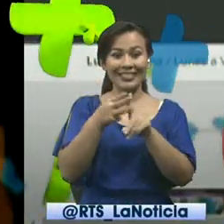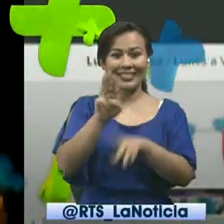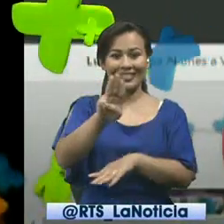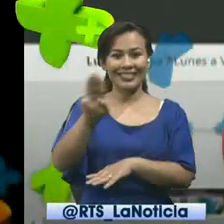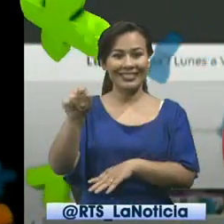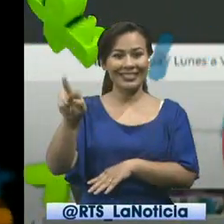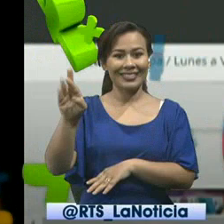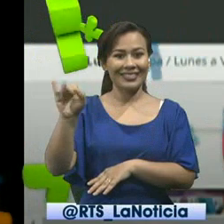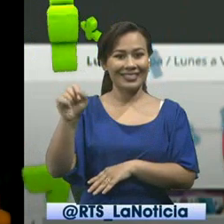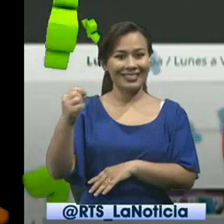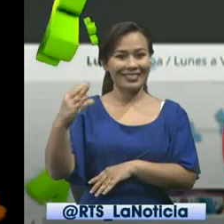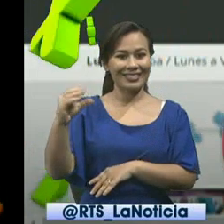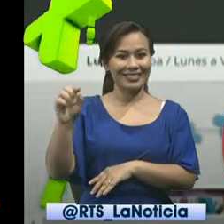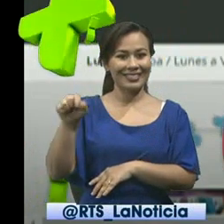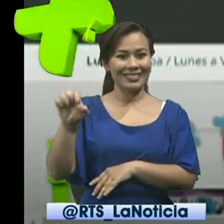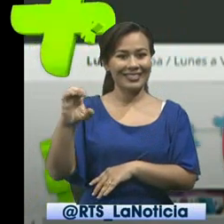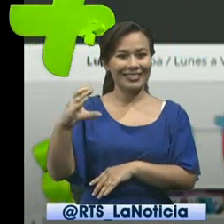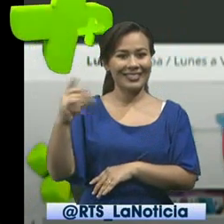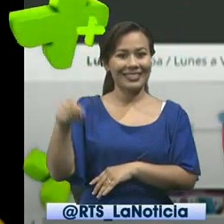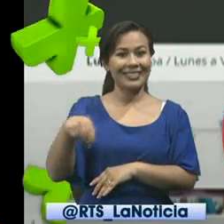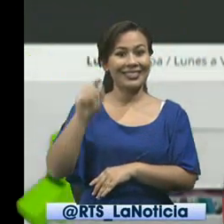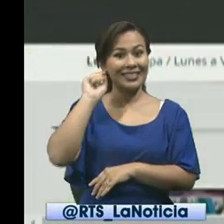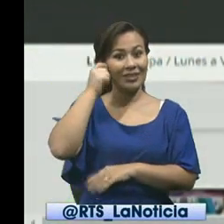www.rts.com.es. RTS más cerca de ti.